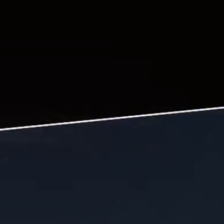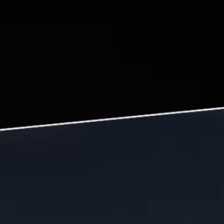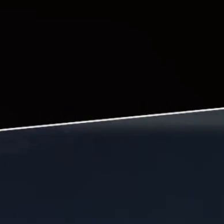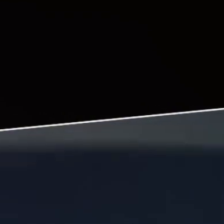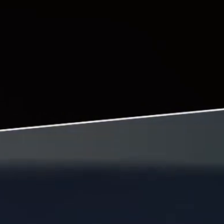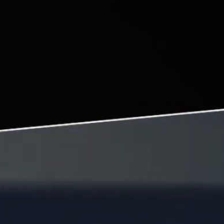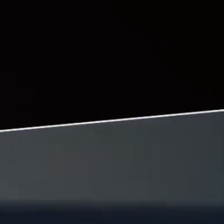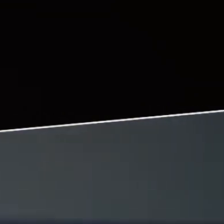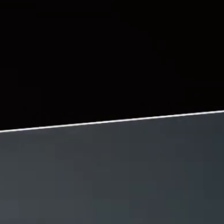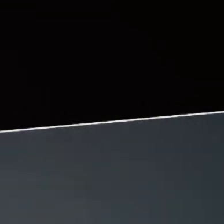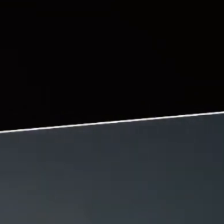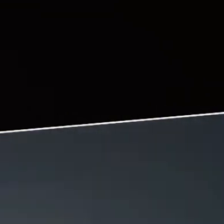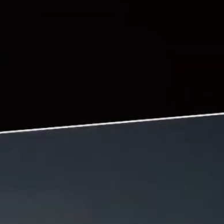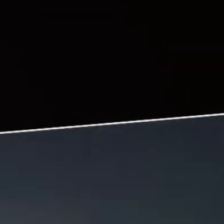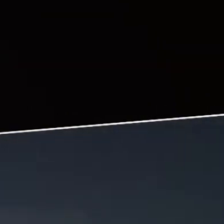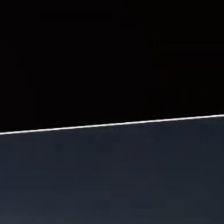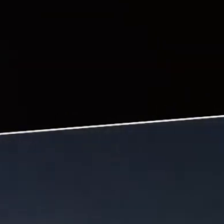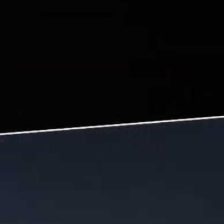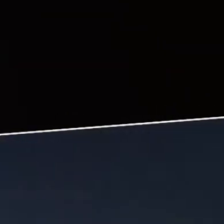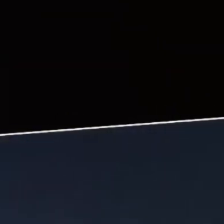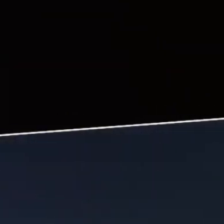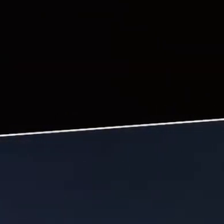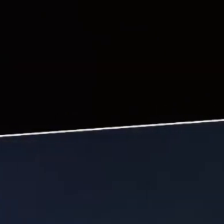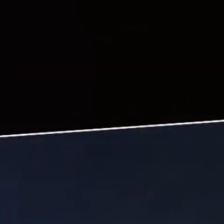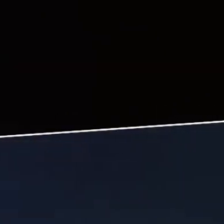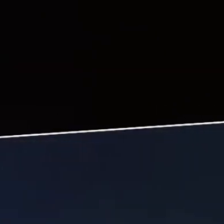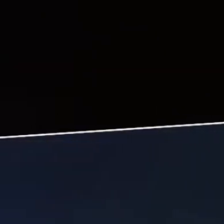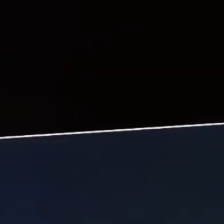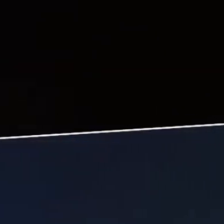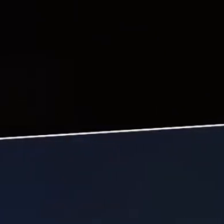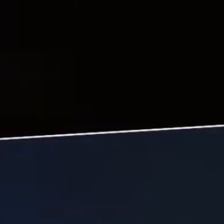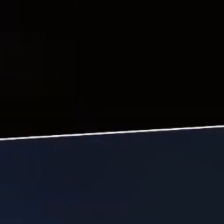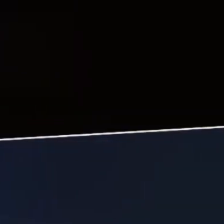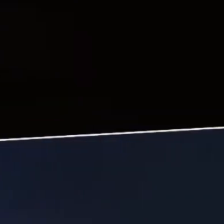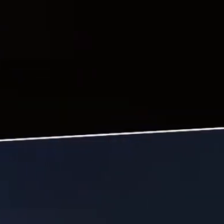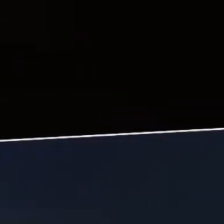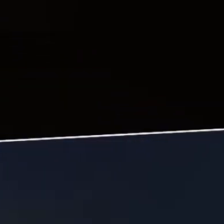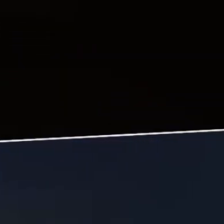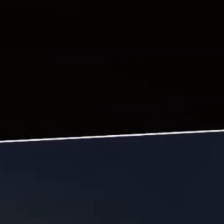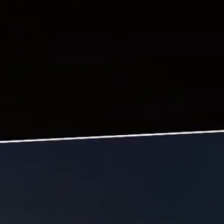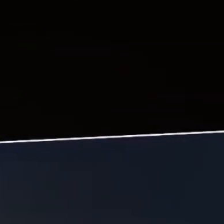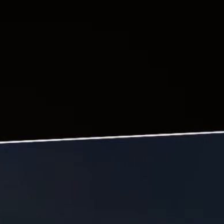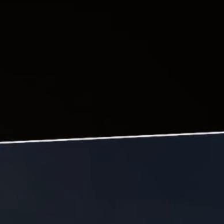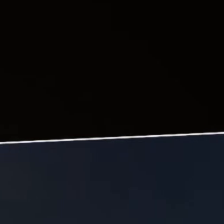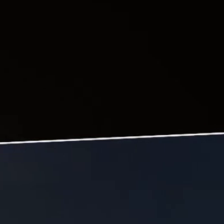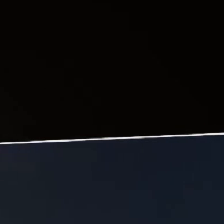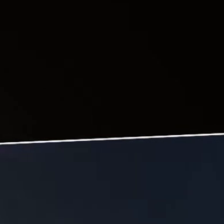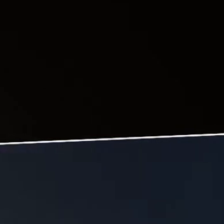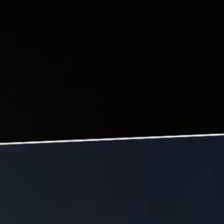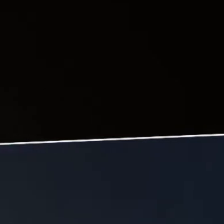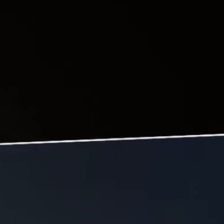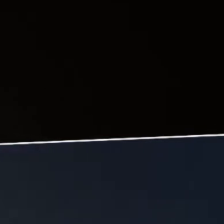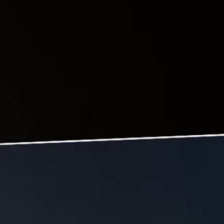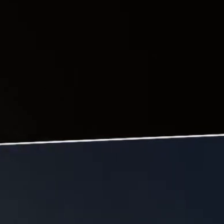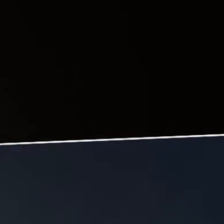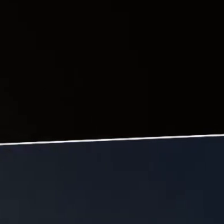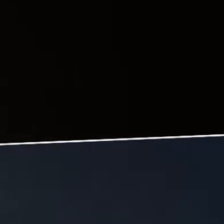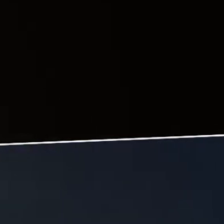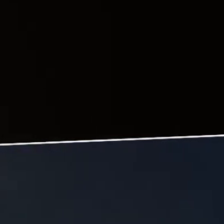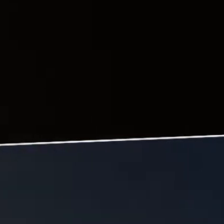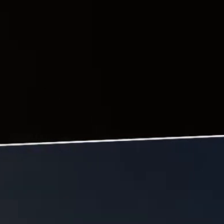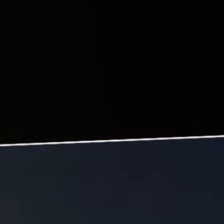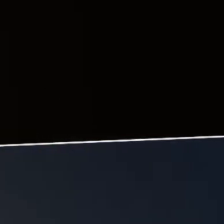del Instituto de Derechos Humanos de las Mujeres, WHRI, por sus siglas en inglés. Ha llevado a